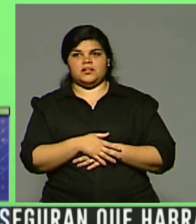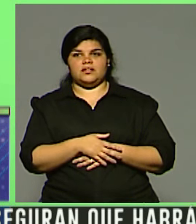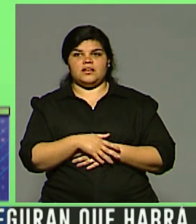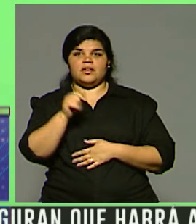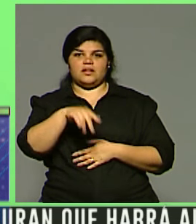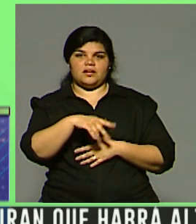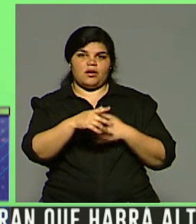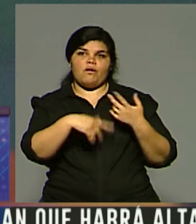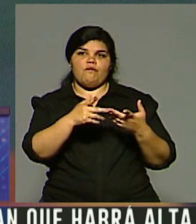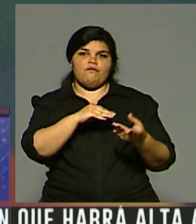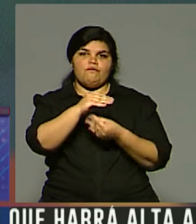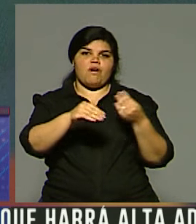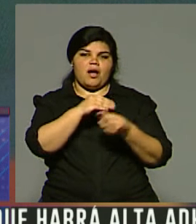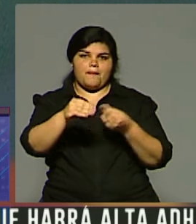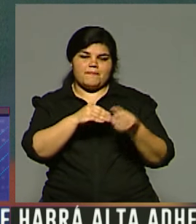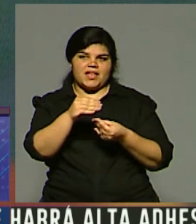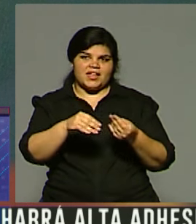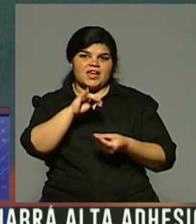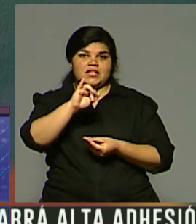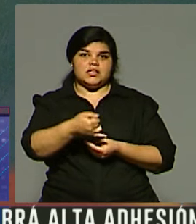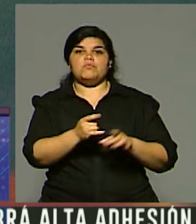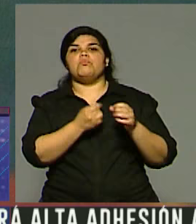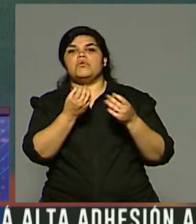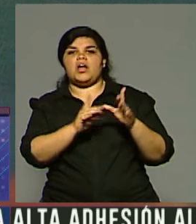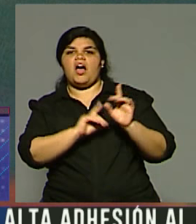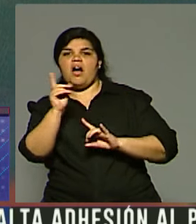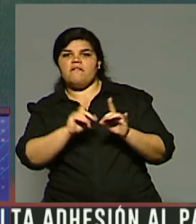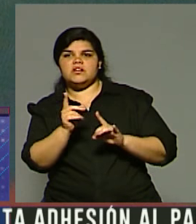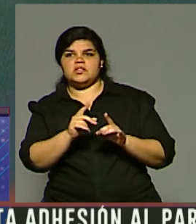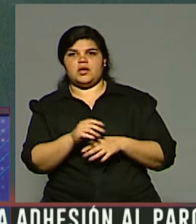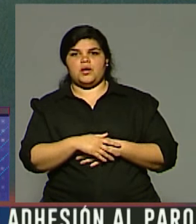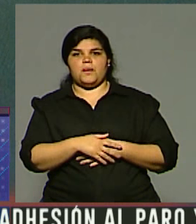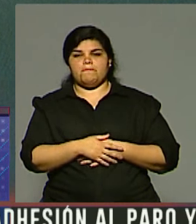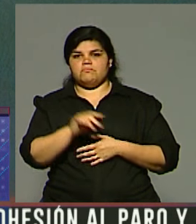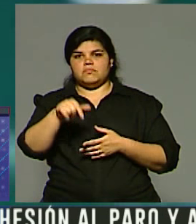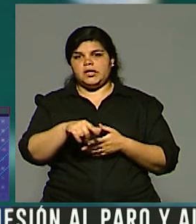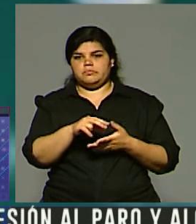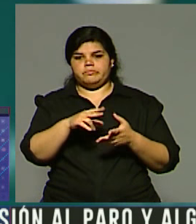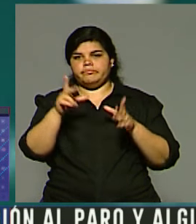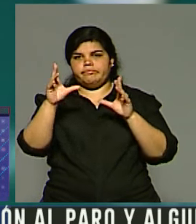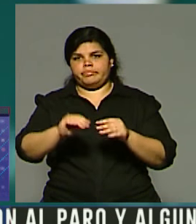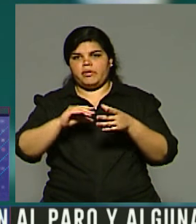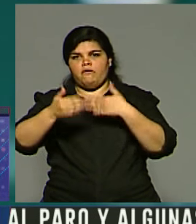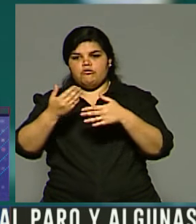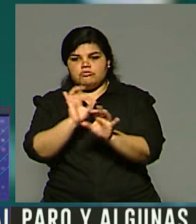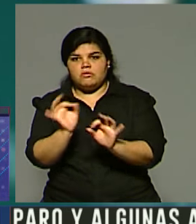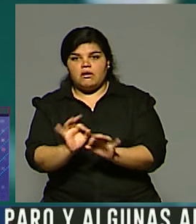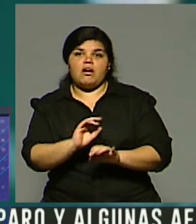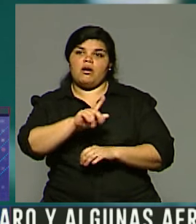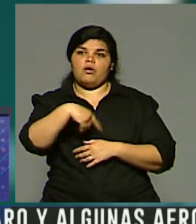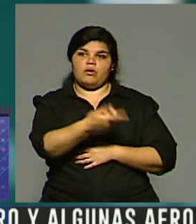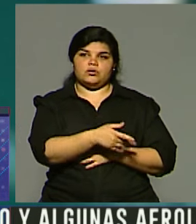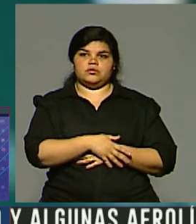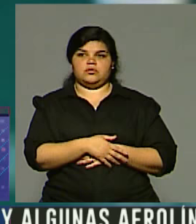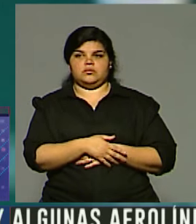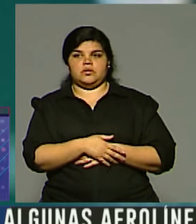con sus familiares más que nada. Porque si en algún momento se les cae, el Telegram les va a servir mucho. Y es re fácil instalarlo, re fácil utilizarlo. Entonces,